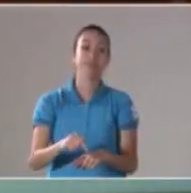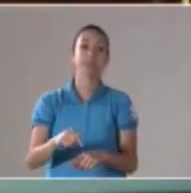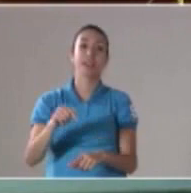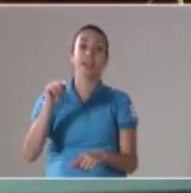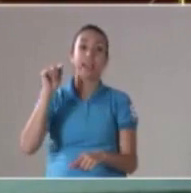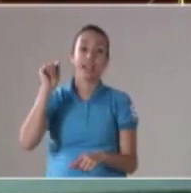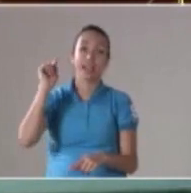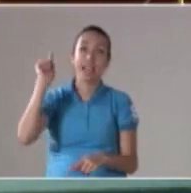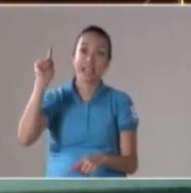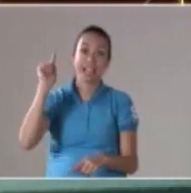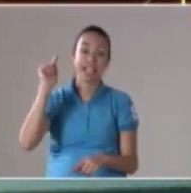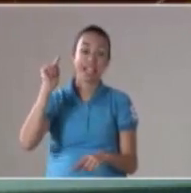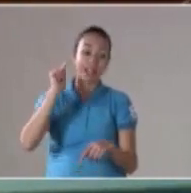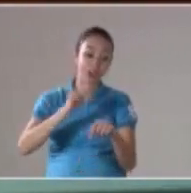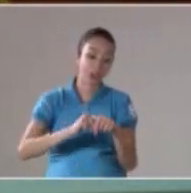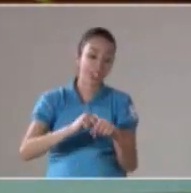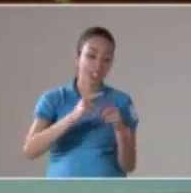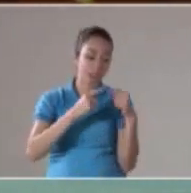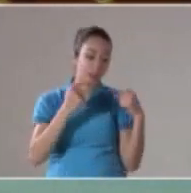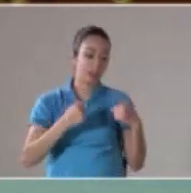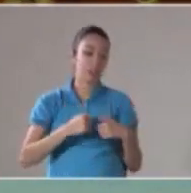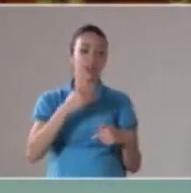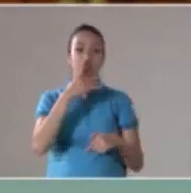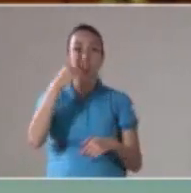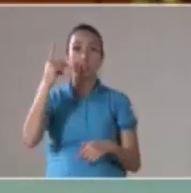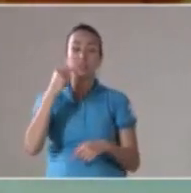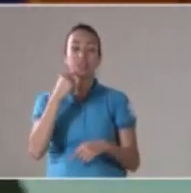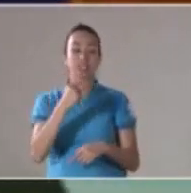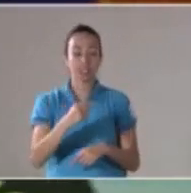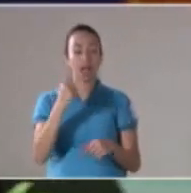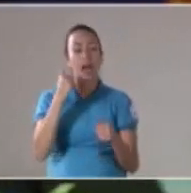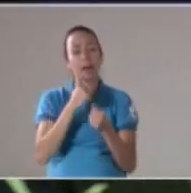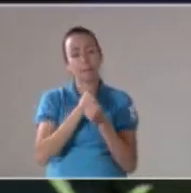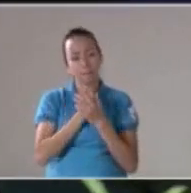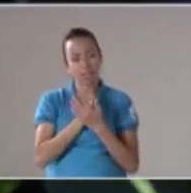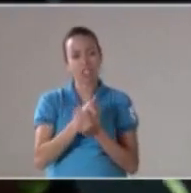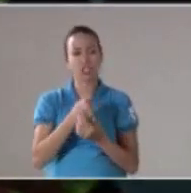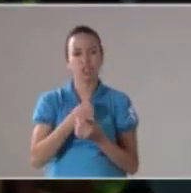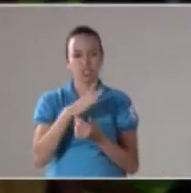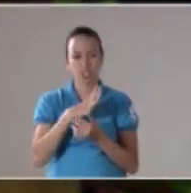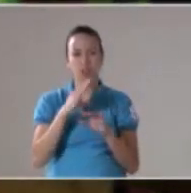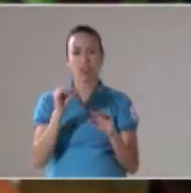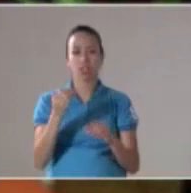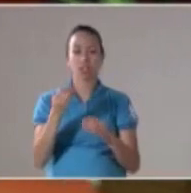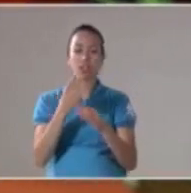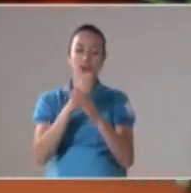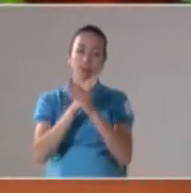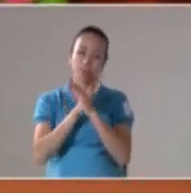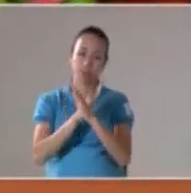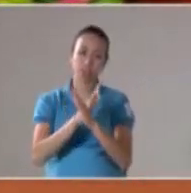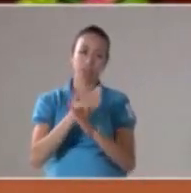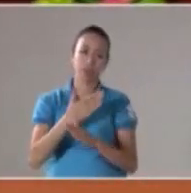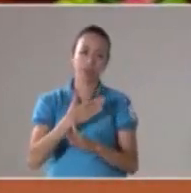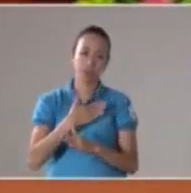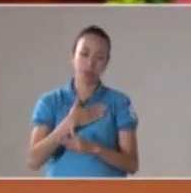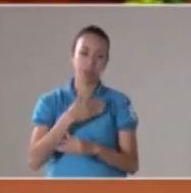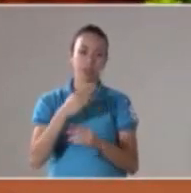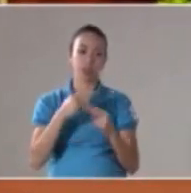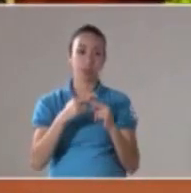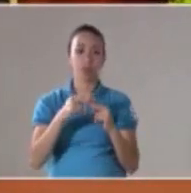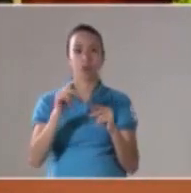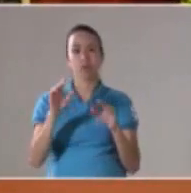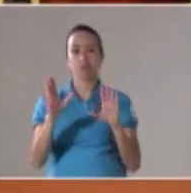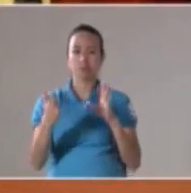el corazón a Dios, porque ah, sí, amén, yo tengo que proteger mi nombre. Es como cuando Moisés le va a interceder al